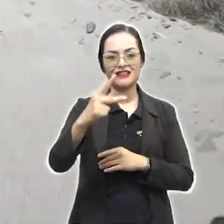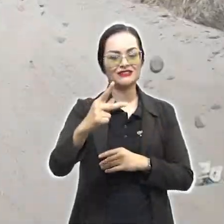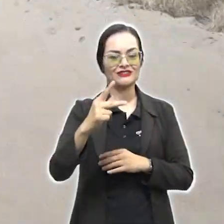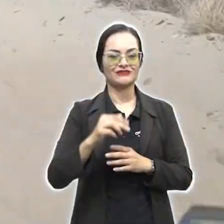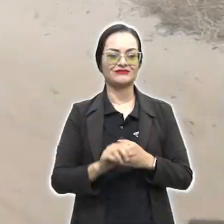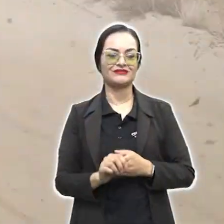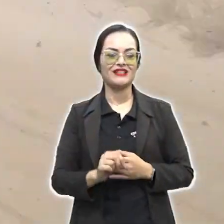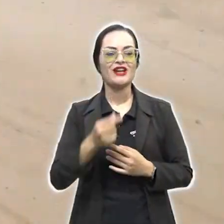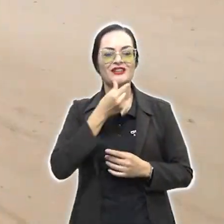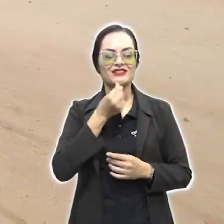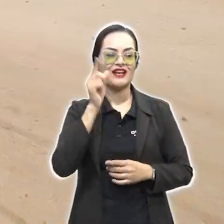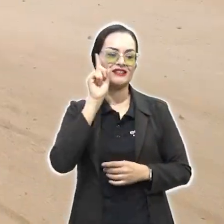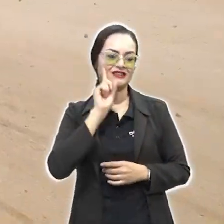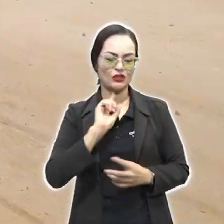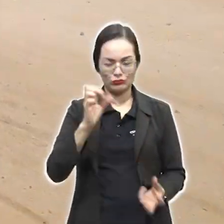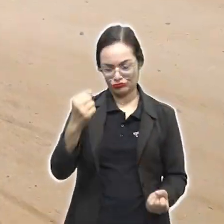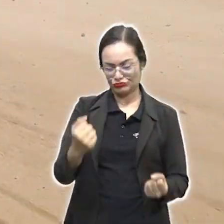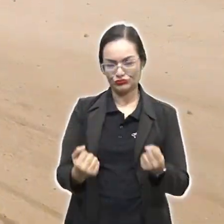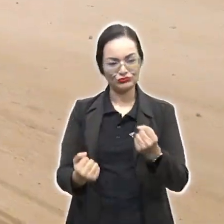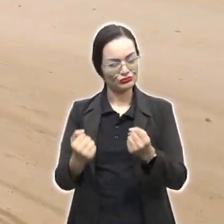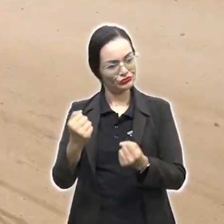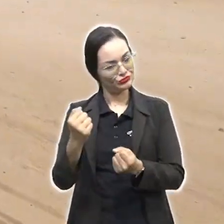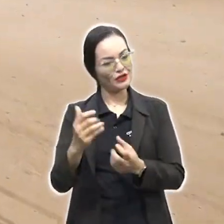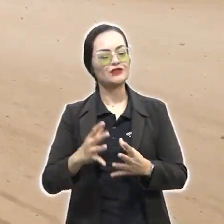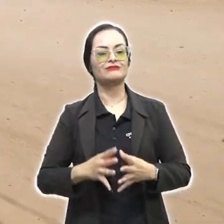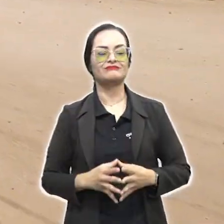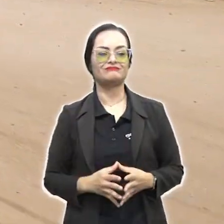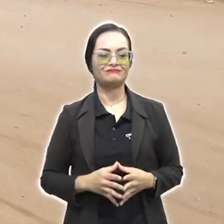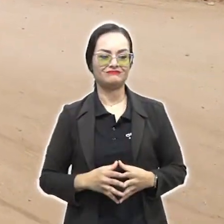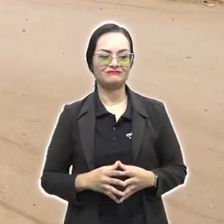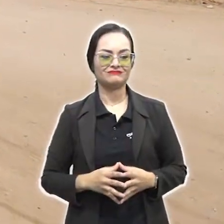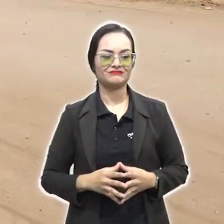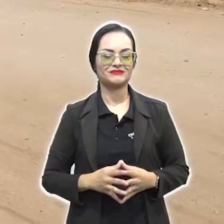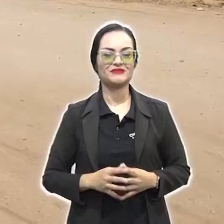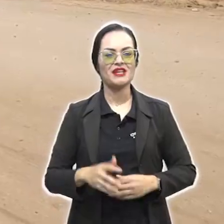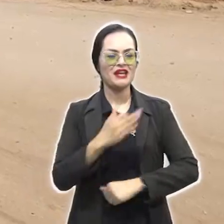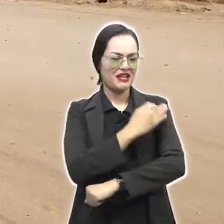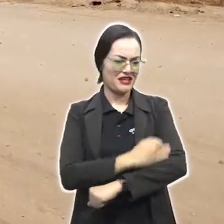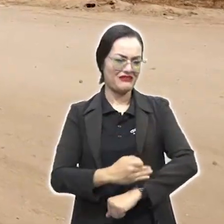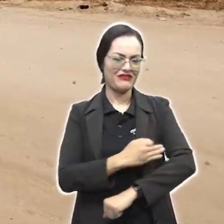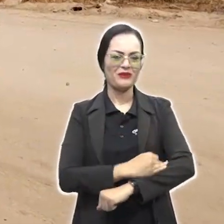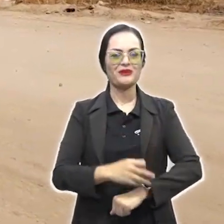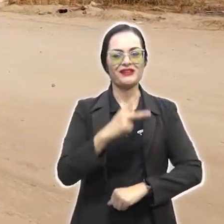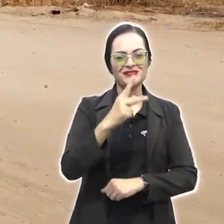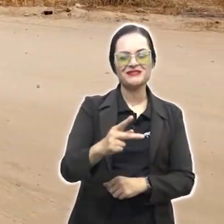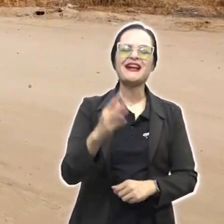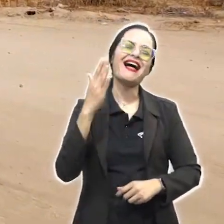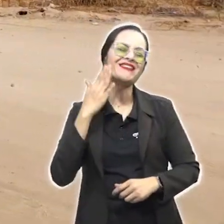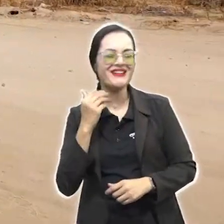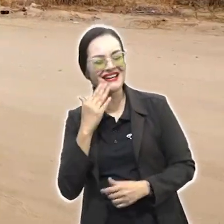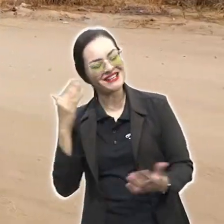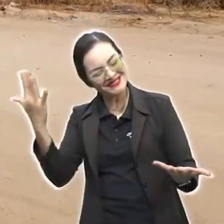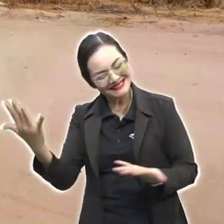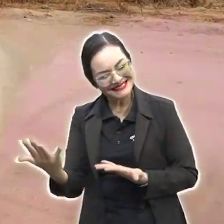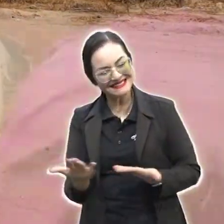Así fue que llegamos a su casa. En su hogar fuimos recibidos amablemente por su familia y por él.